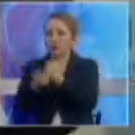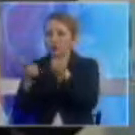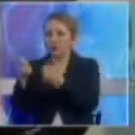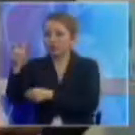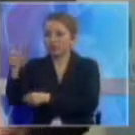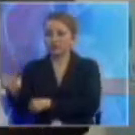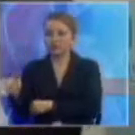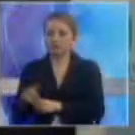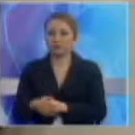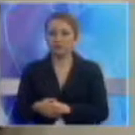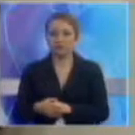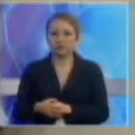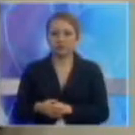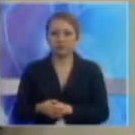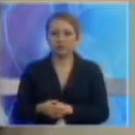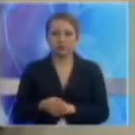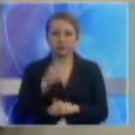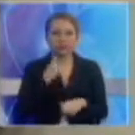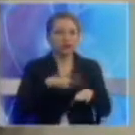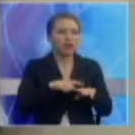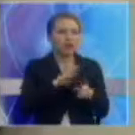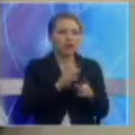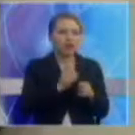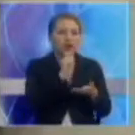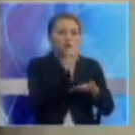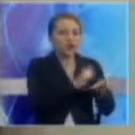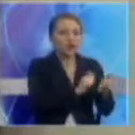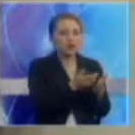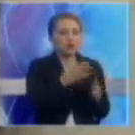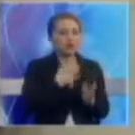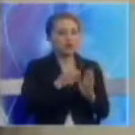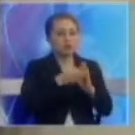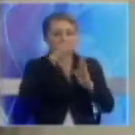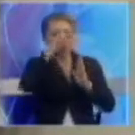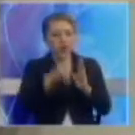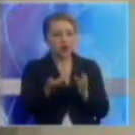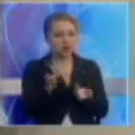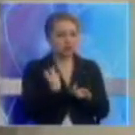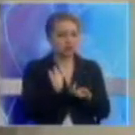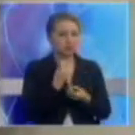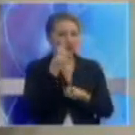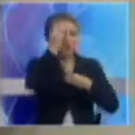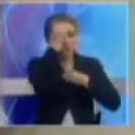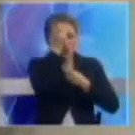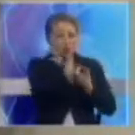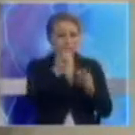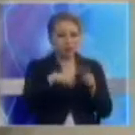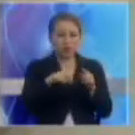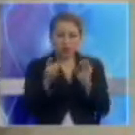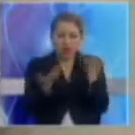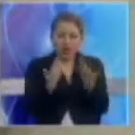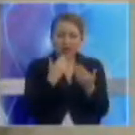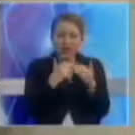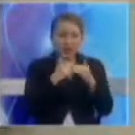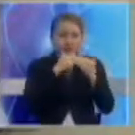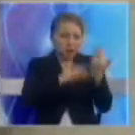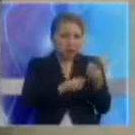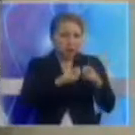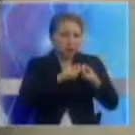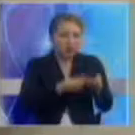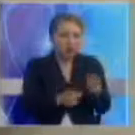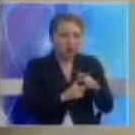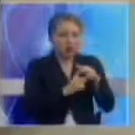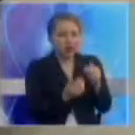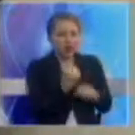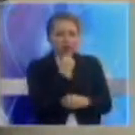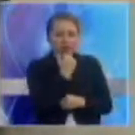ciudadanos, en buenos seres humanos. El hecho de haber eliminado materias como la ética, moral, cívica, ¿eso no le resta justamente el peso que debe